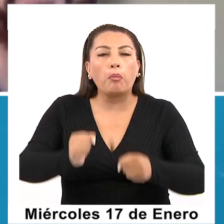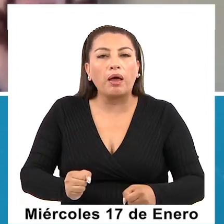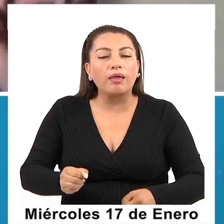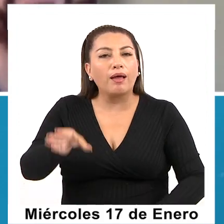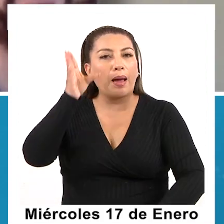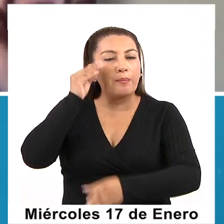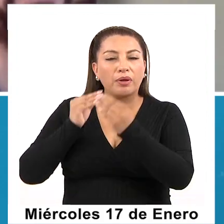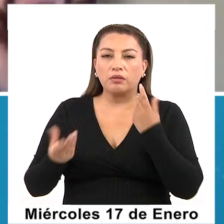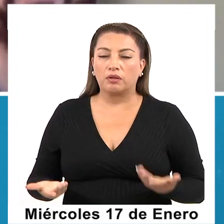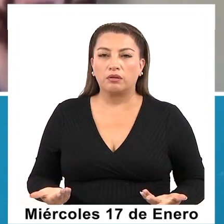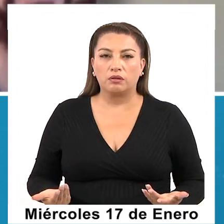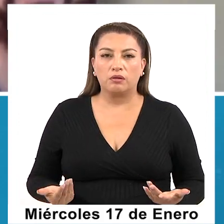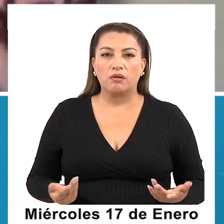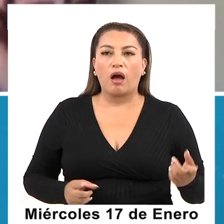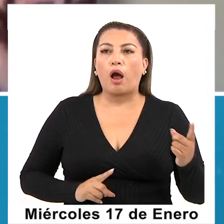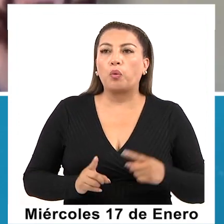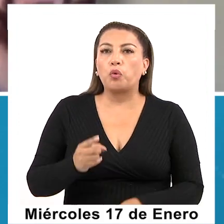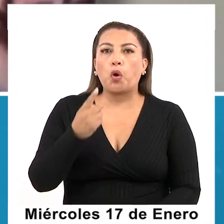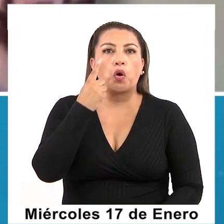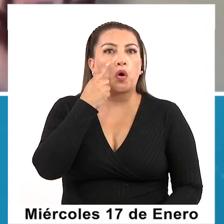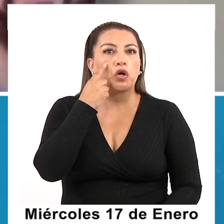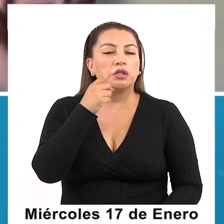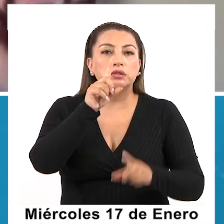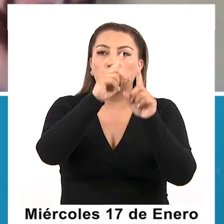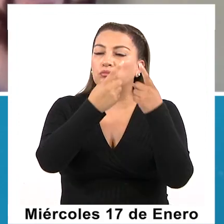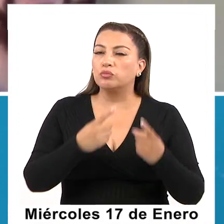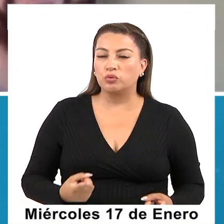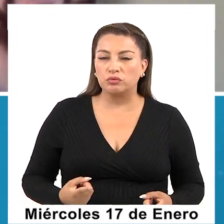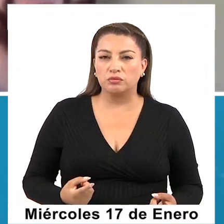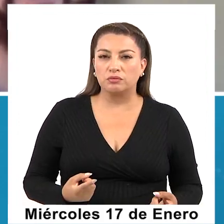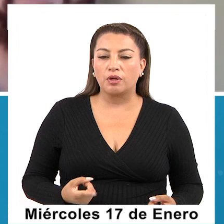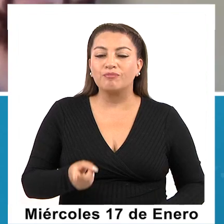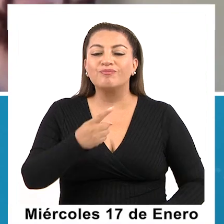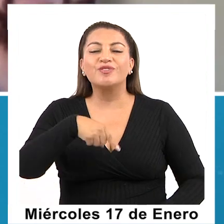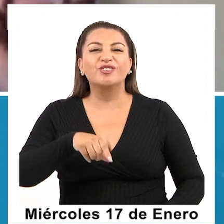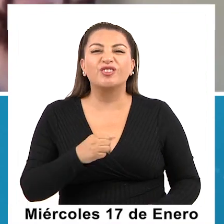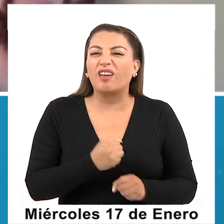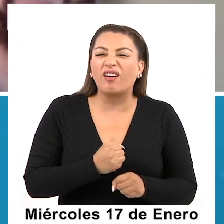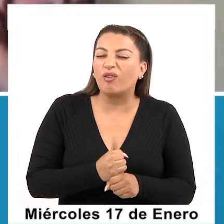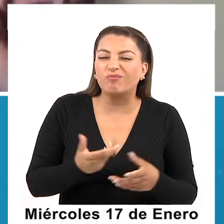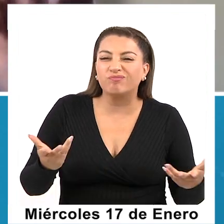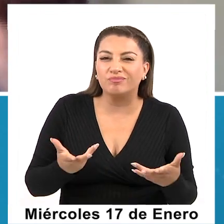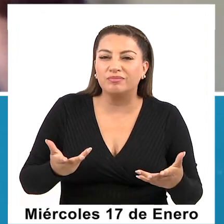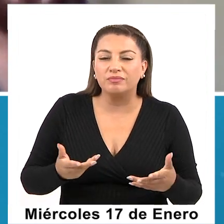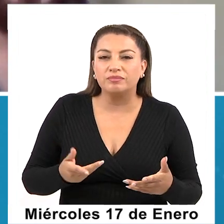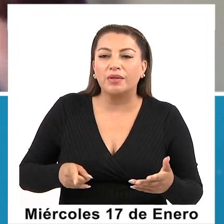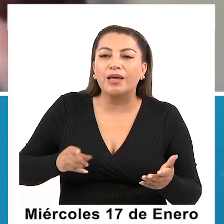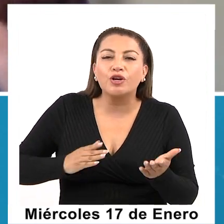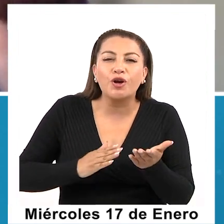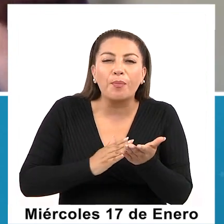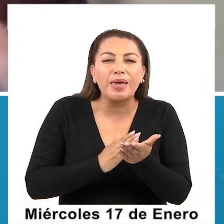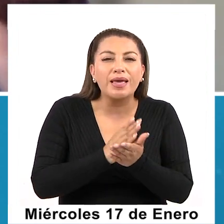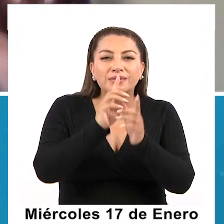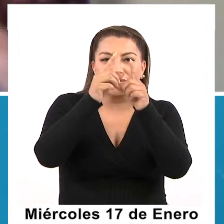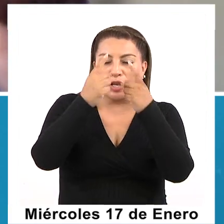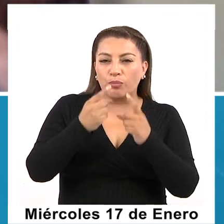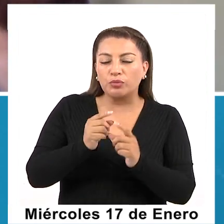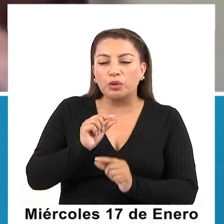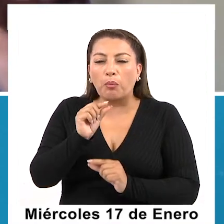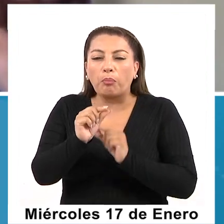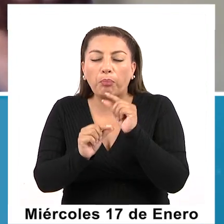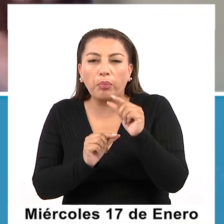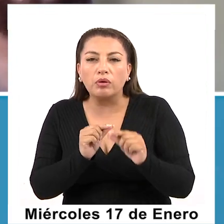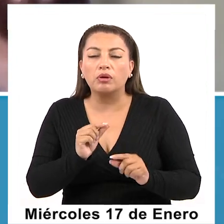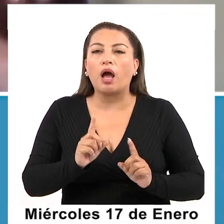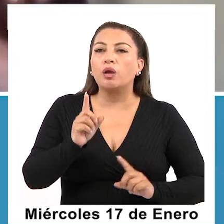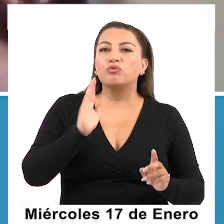No importa si tiene o no conocimientos previos, porque hacemos el trabajo de hacer una iniciación musical. Ya. O sea, el niño